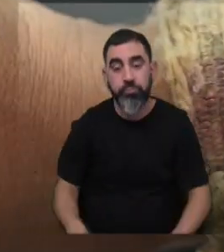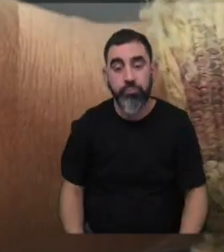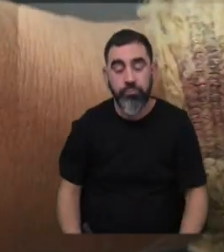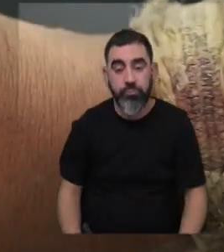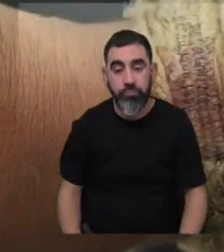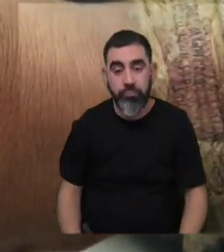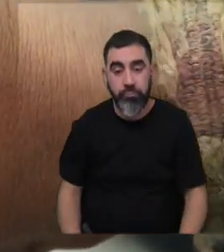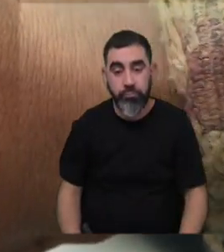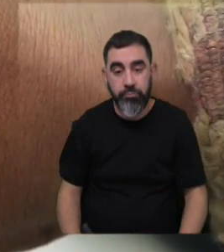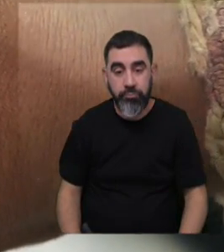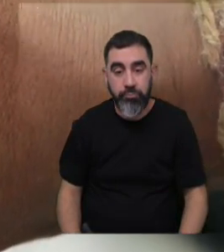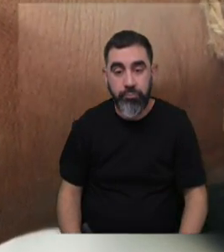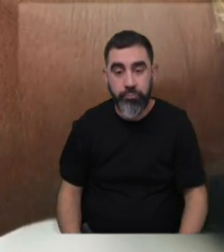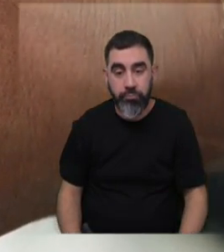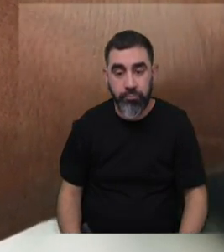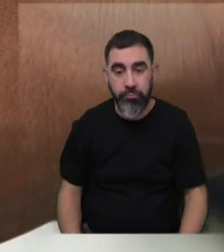estamos viendo.